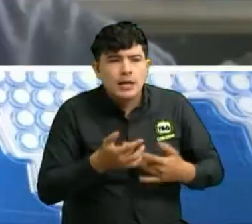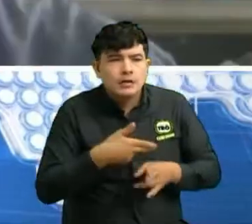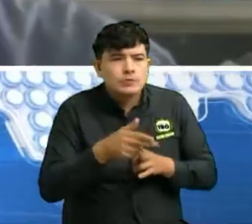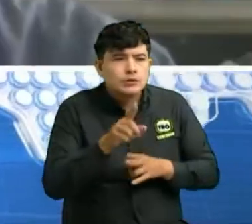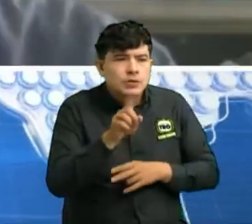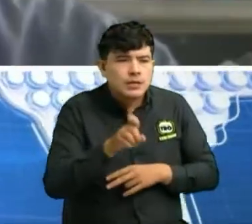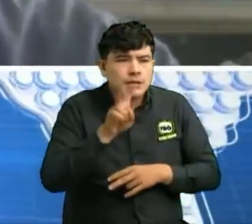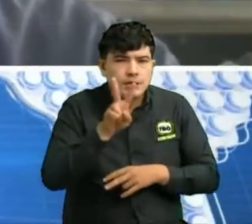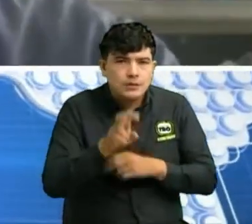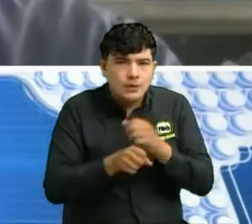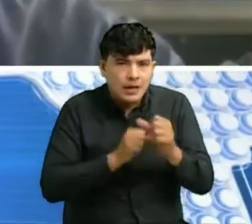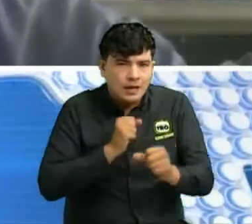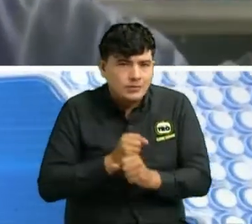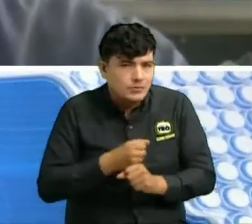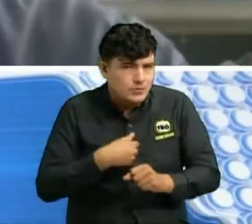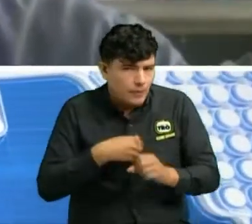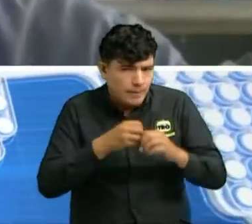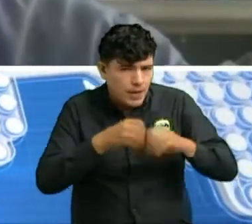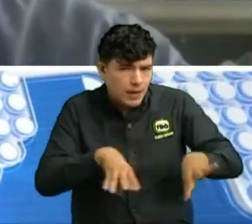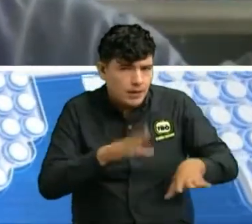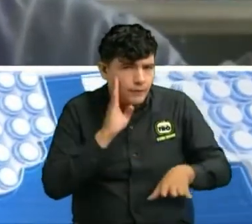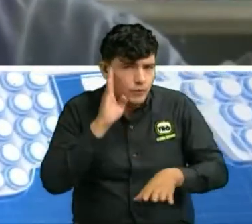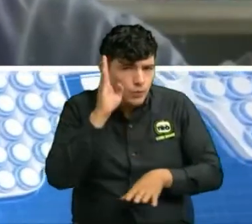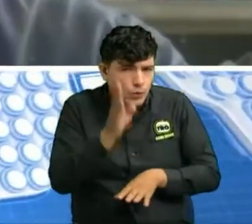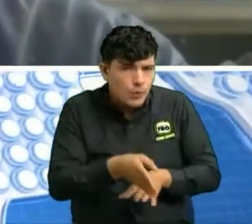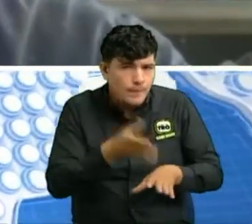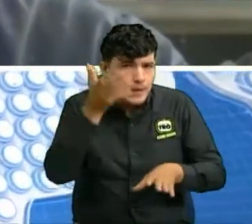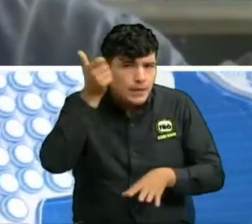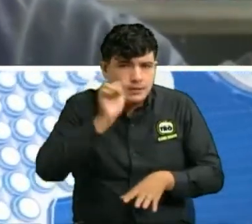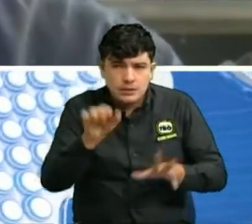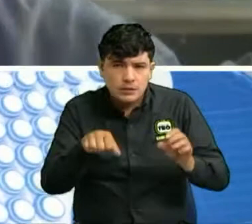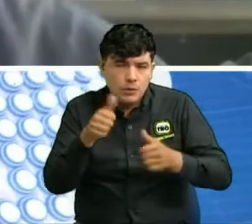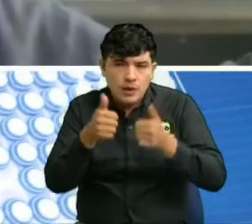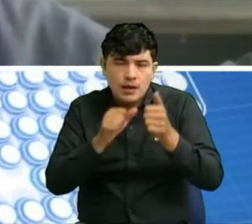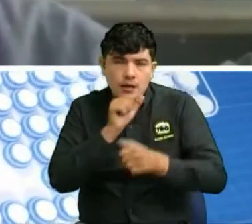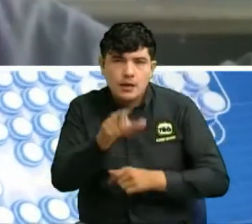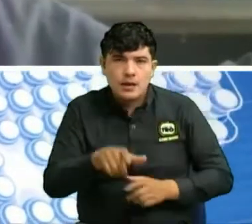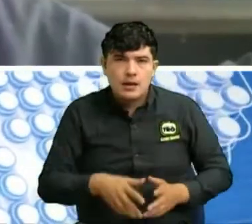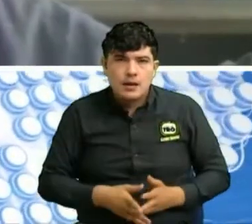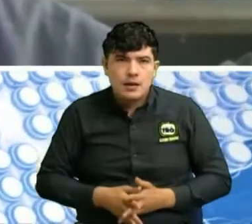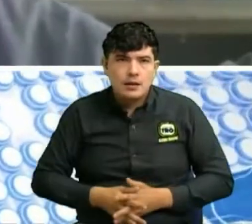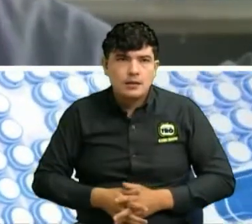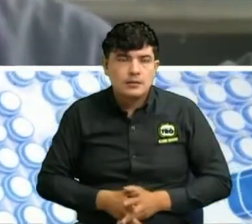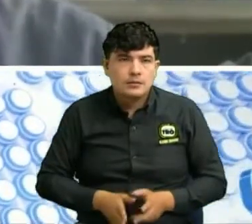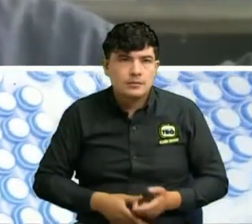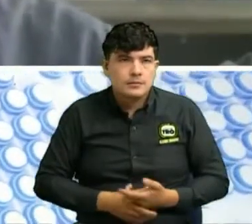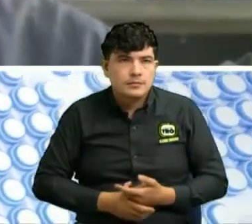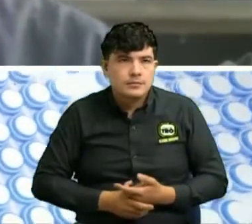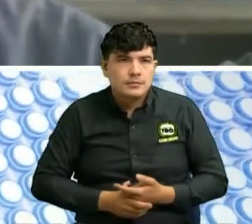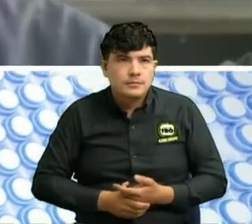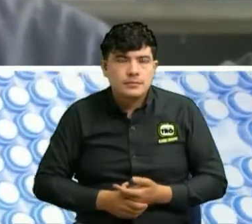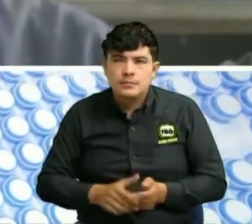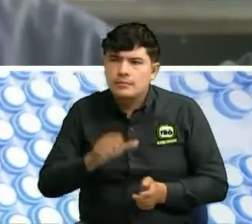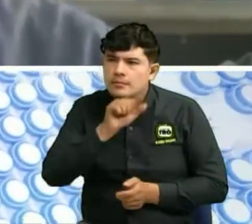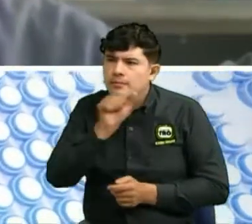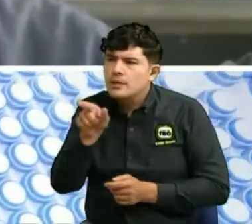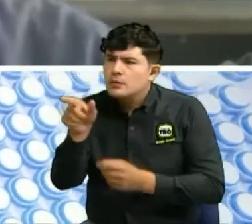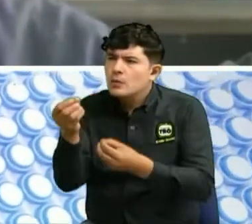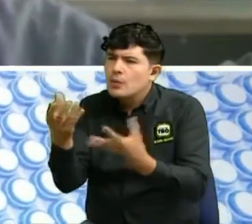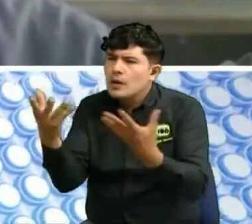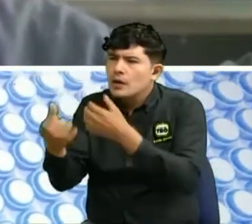Abogado, ¿tenemos clara la pregunta o necesitamos preguntarle algo más a nuestro televidente? ¿Cuántos años tiene